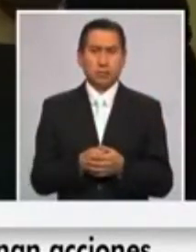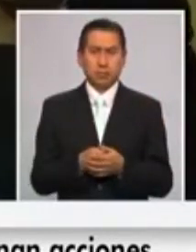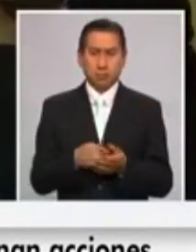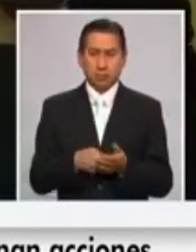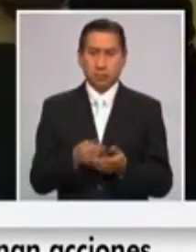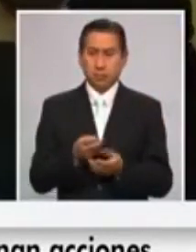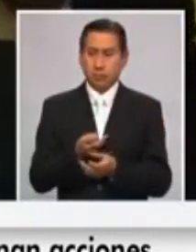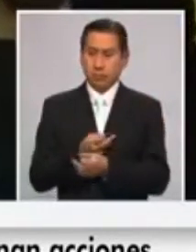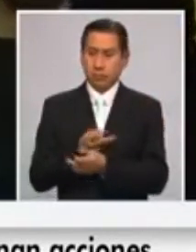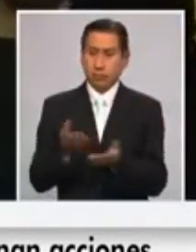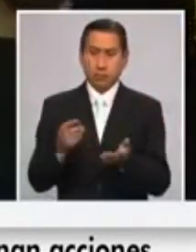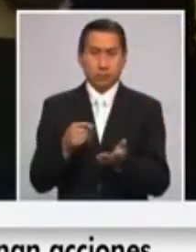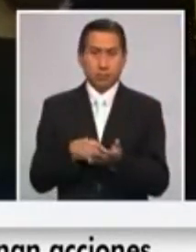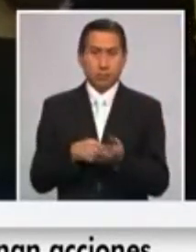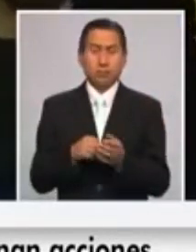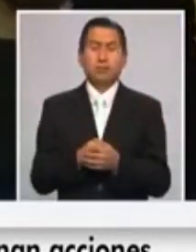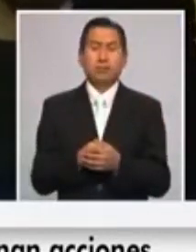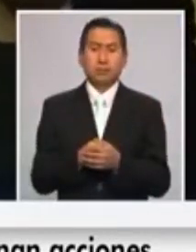abastecimiento de